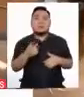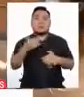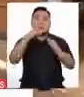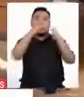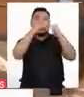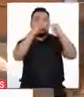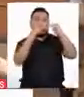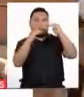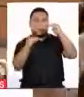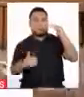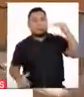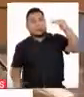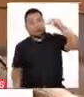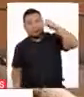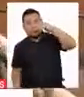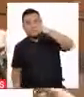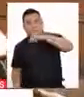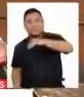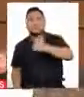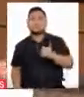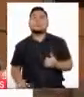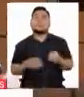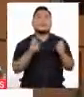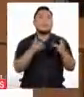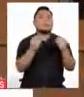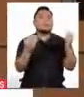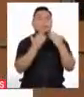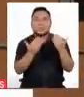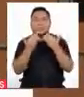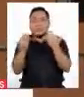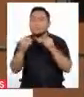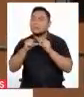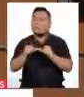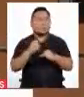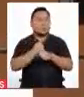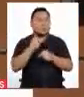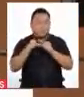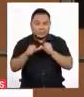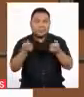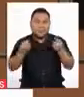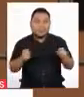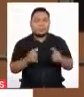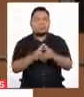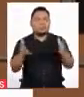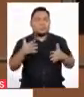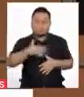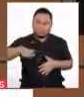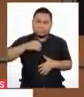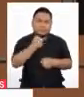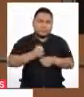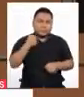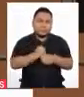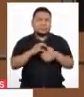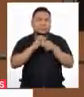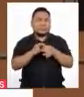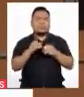baje, que baje, hasta que podamos hacer frente. Así que muchas gracias y seguimos trabajando con el mismo esfuerzo, el mismo ímpetu, porque estamos